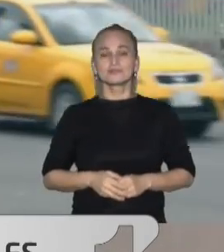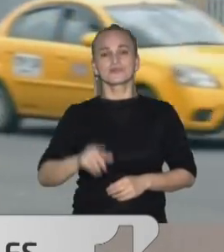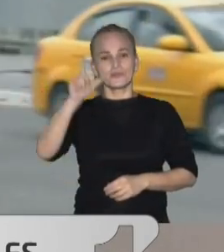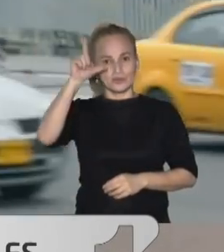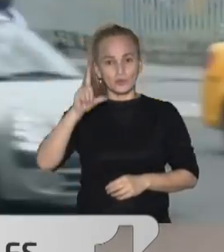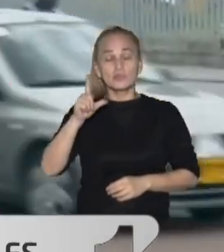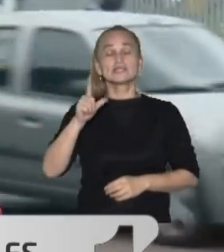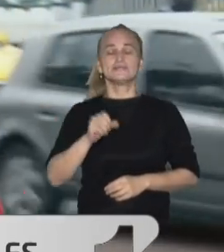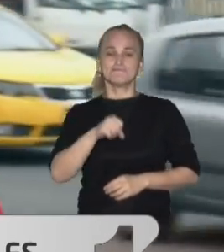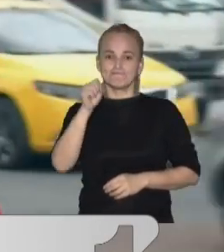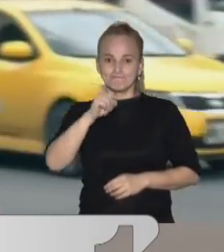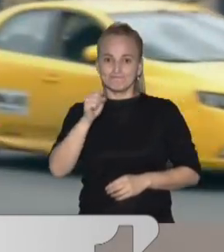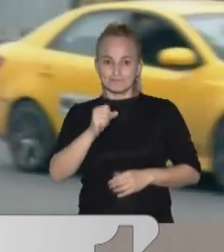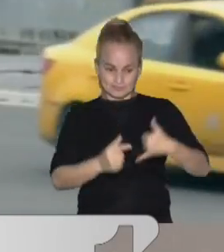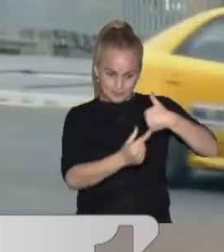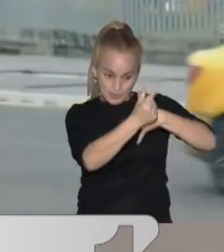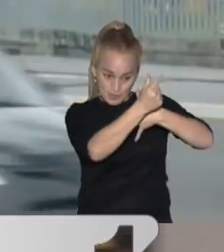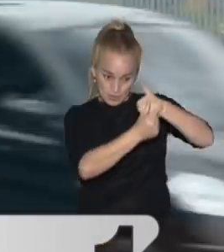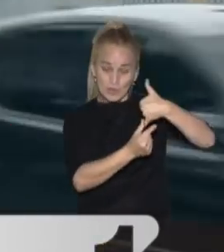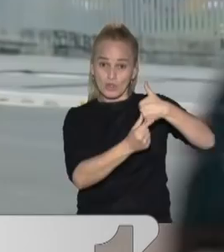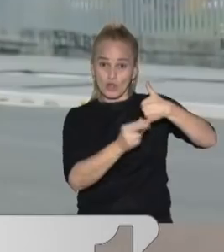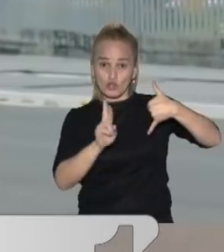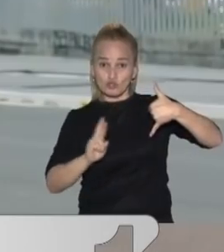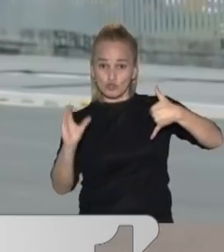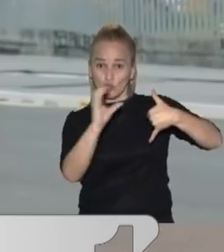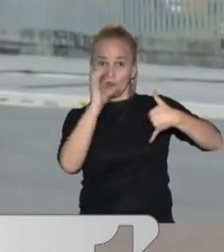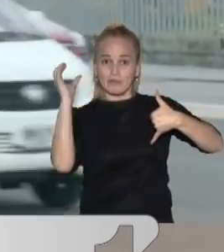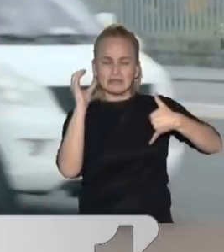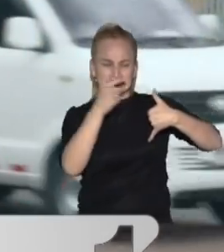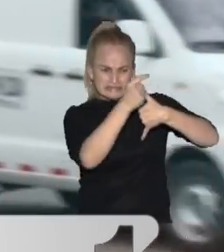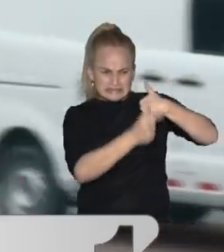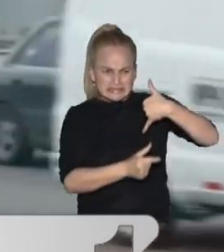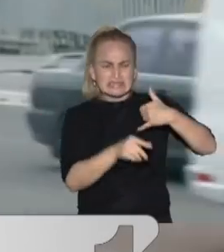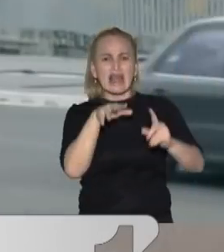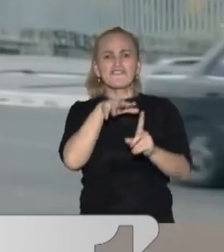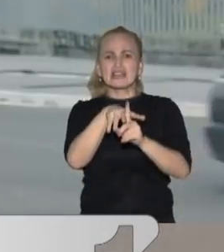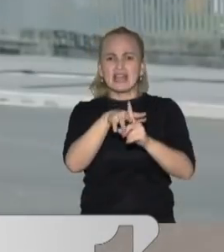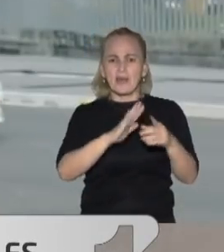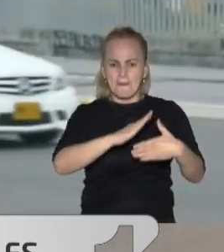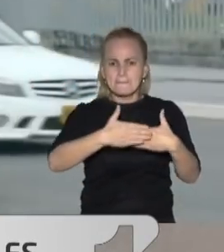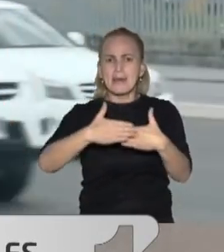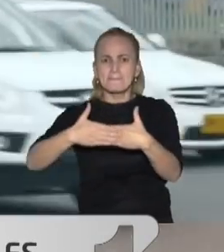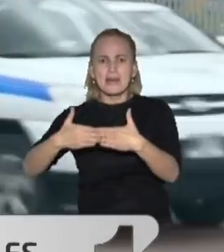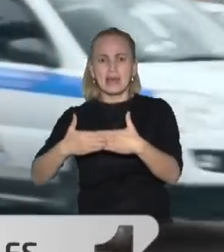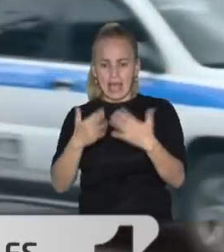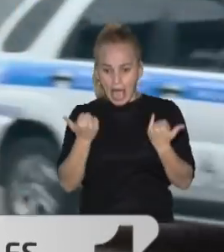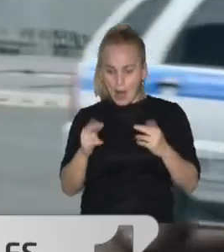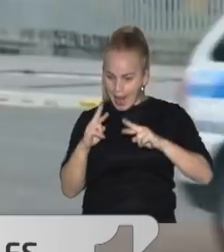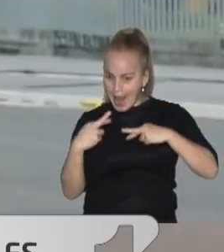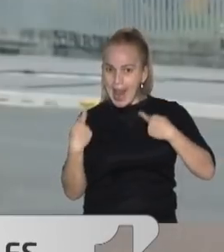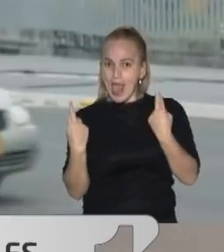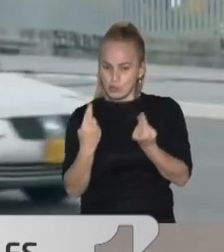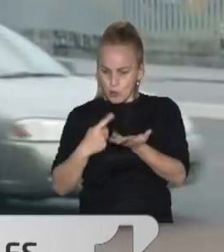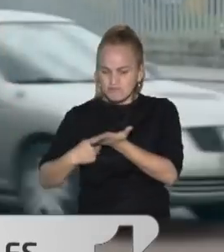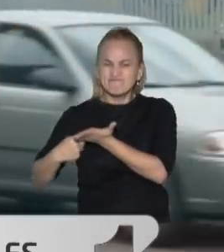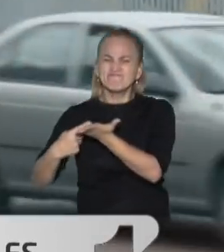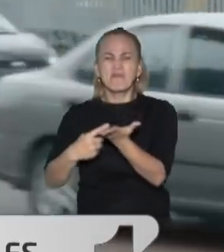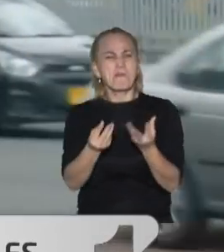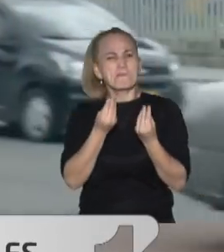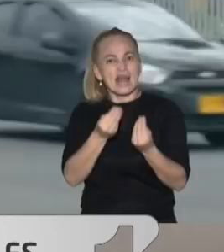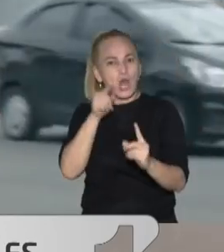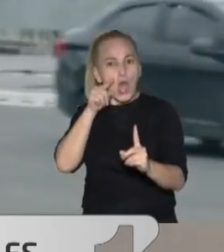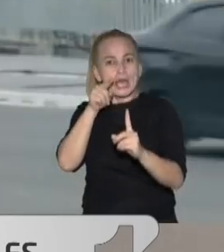Luisa, sin duda el suroccidente colombiano es el más afectado a esta hora. Se entablan mesas de diálogo para tan